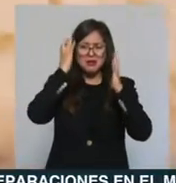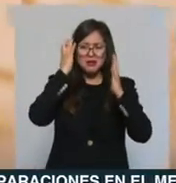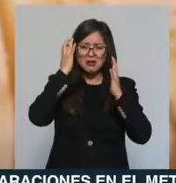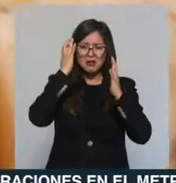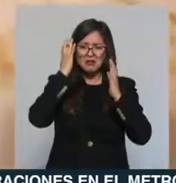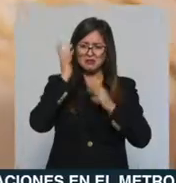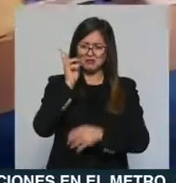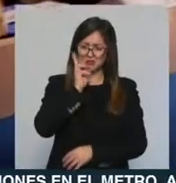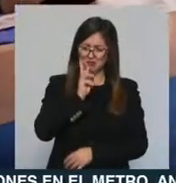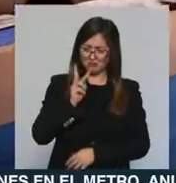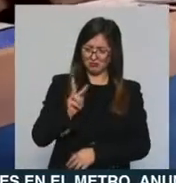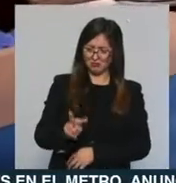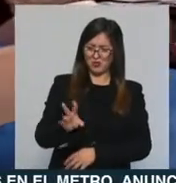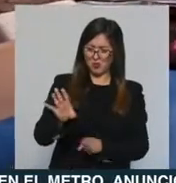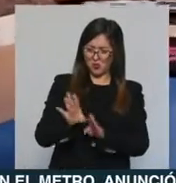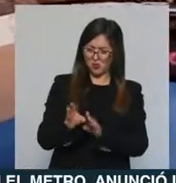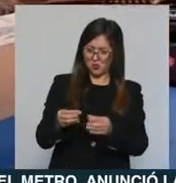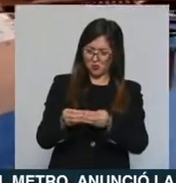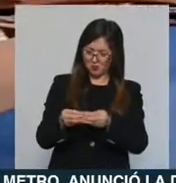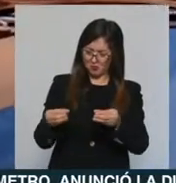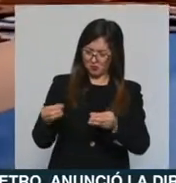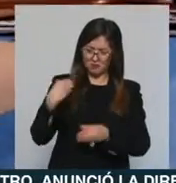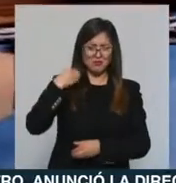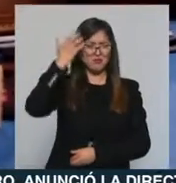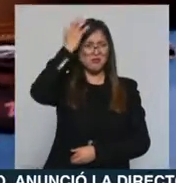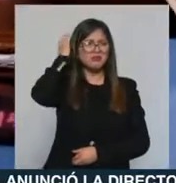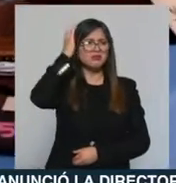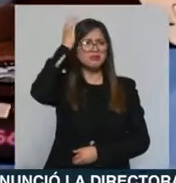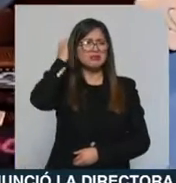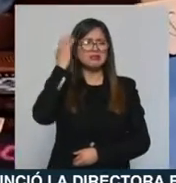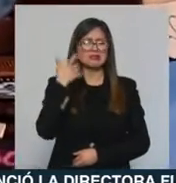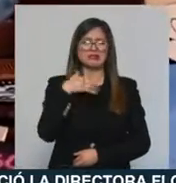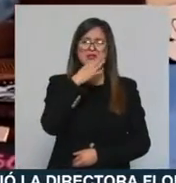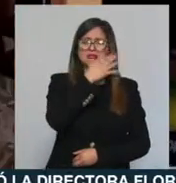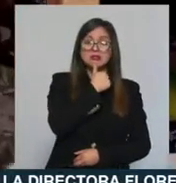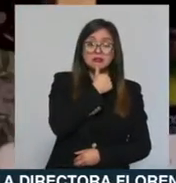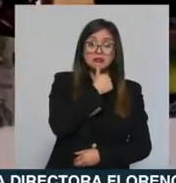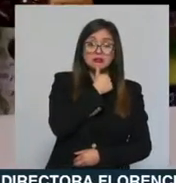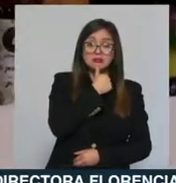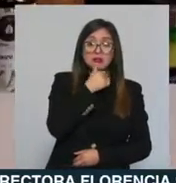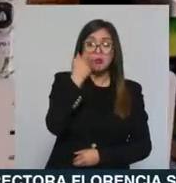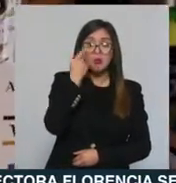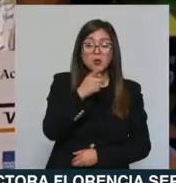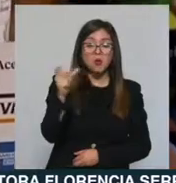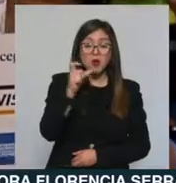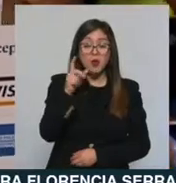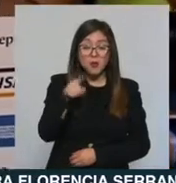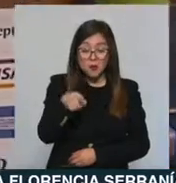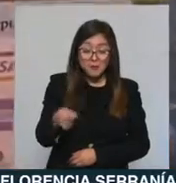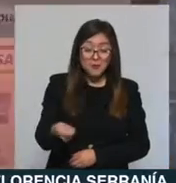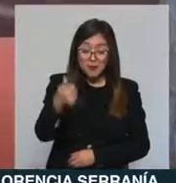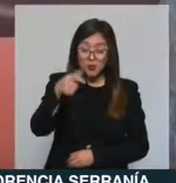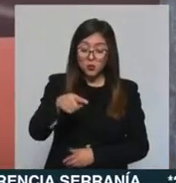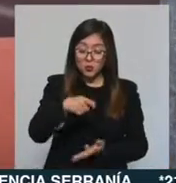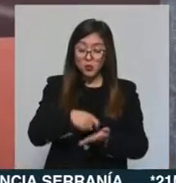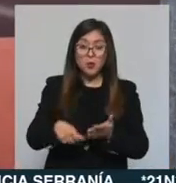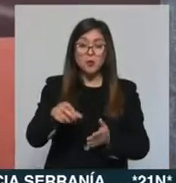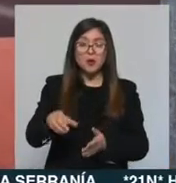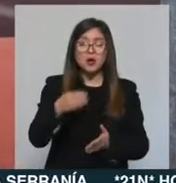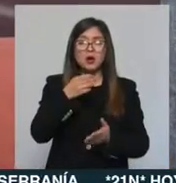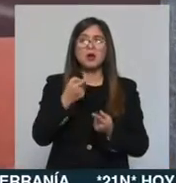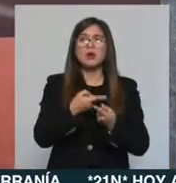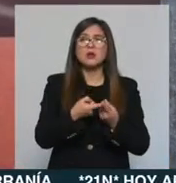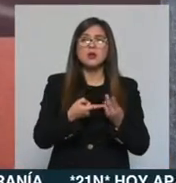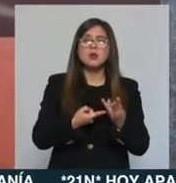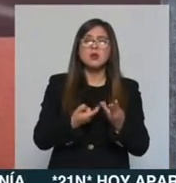chica, ¿cómo voy a lavarme el pelo con esto? Jabón, ¿no? Claro, y la verdad es que, no sé, si echas